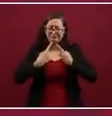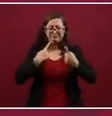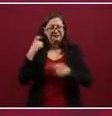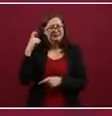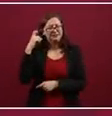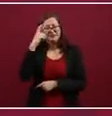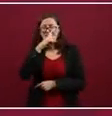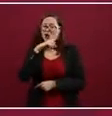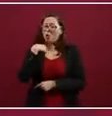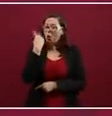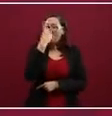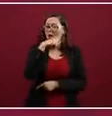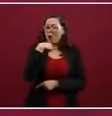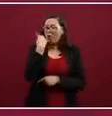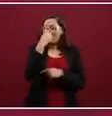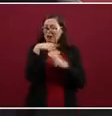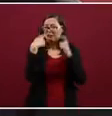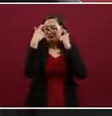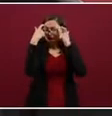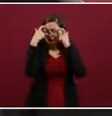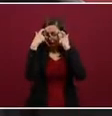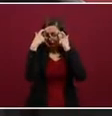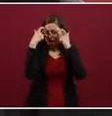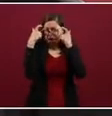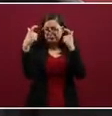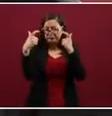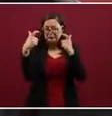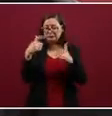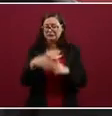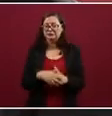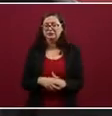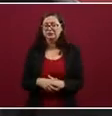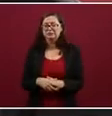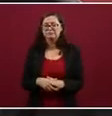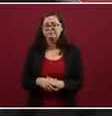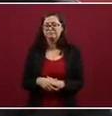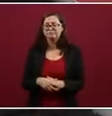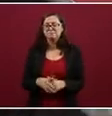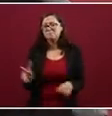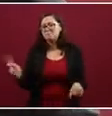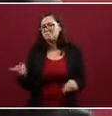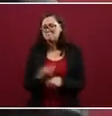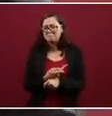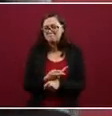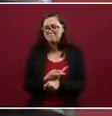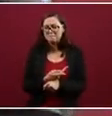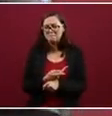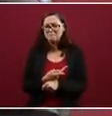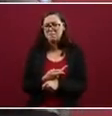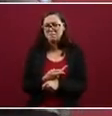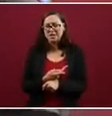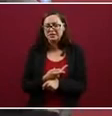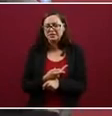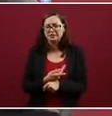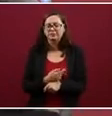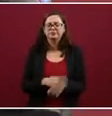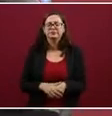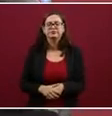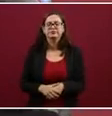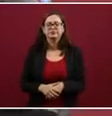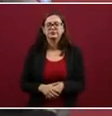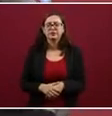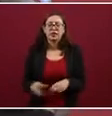tensa. Y en esencia, lo que ocurrió es que la relación comercial